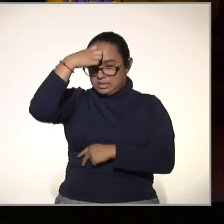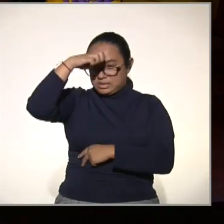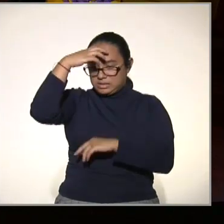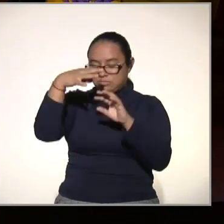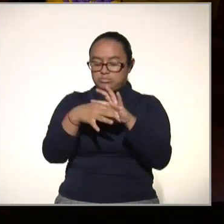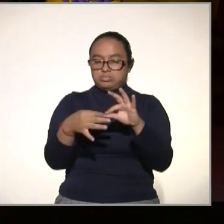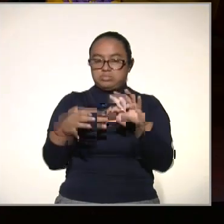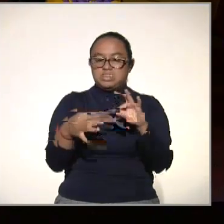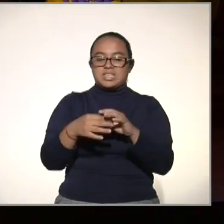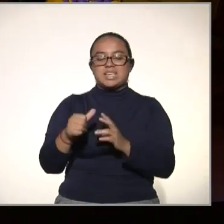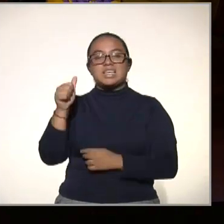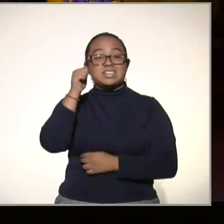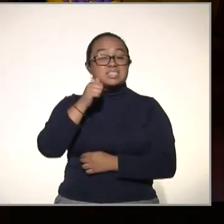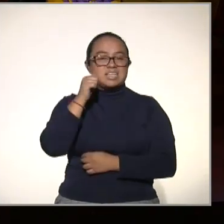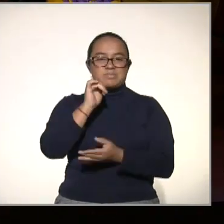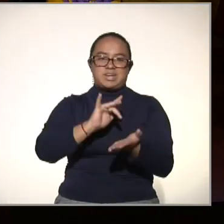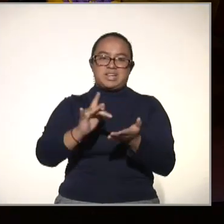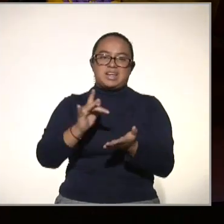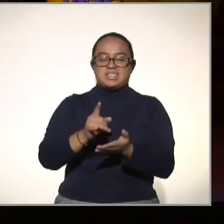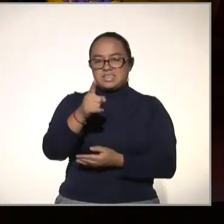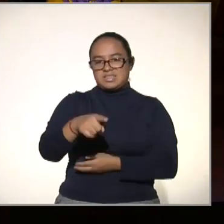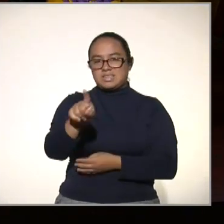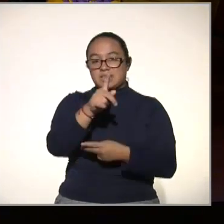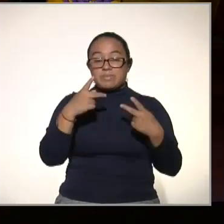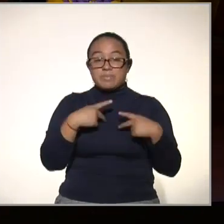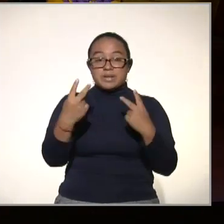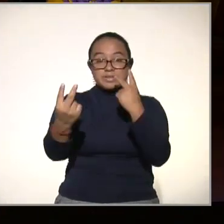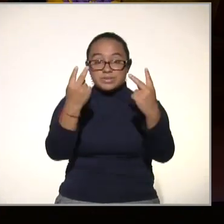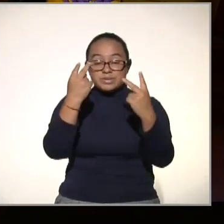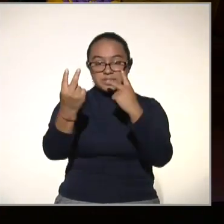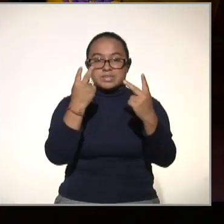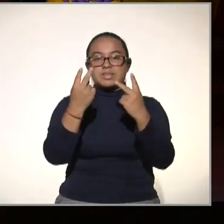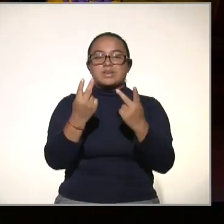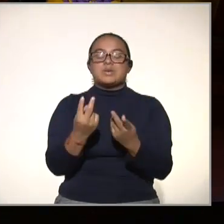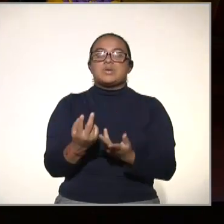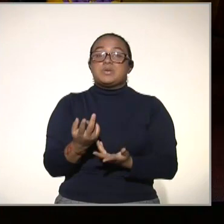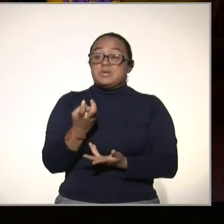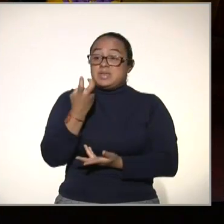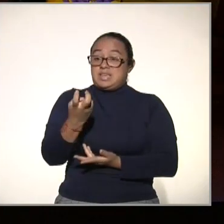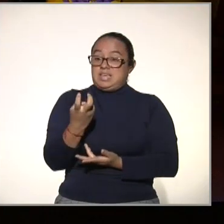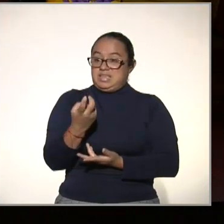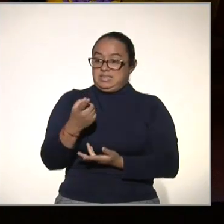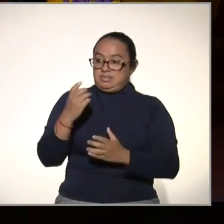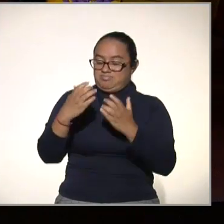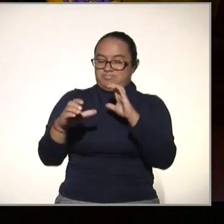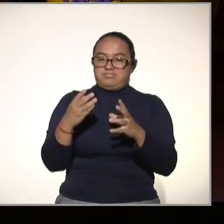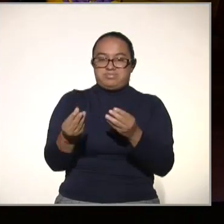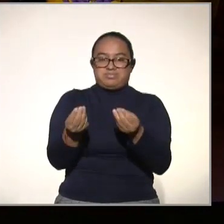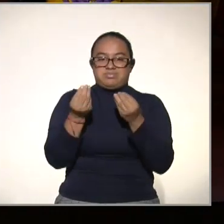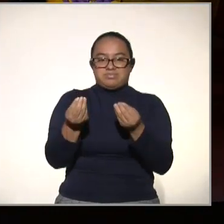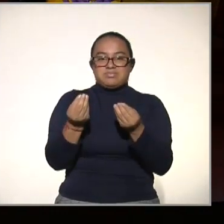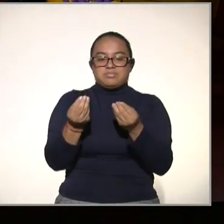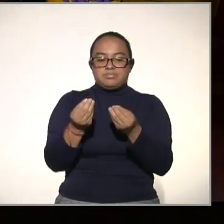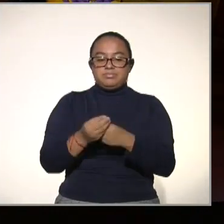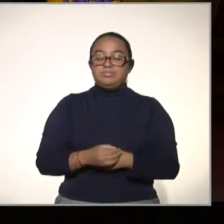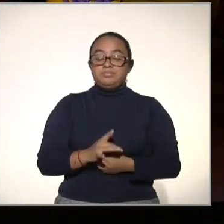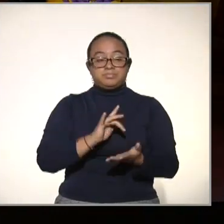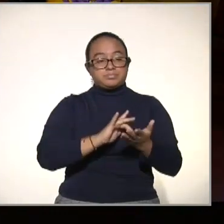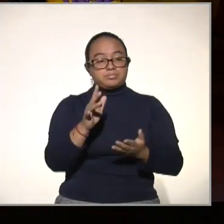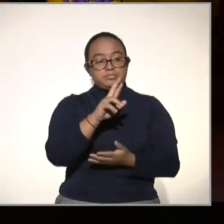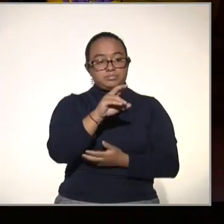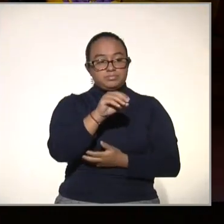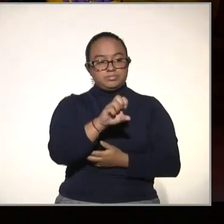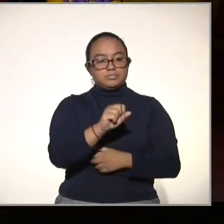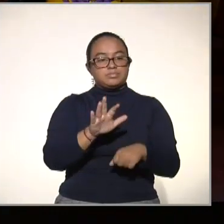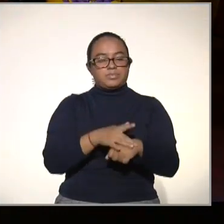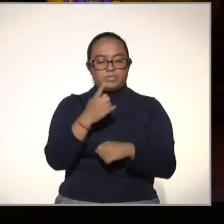compartieron con nosotros y como siempre, gracias a ustedes que estuvieron del otro lado de la pantalla, muy activos en las redes sociales. Mi Rose, muchas gracias por traer